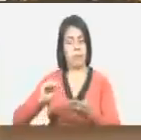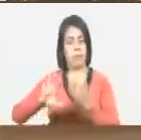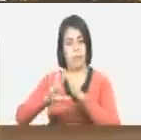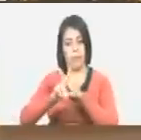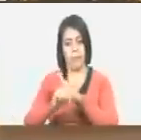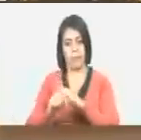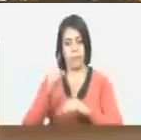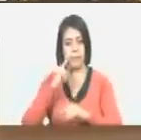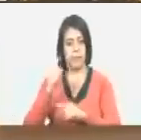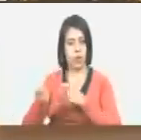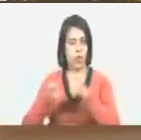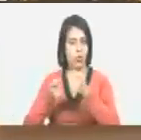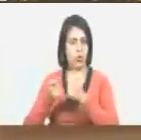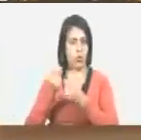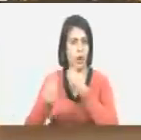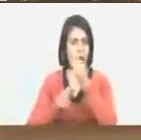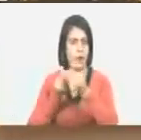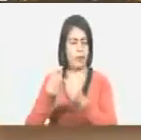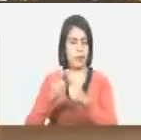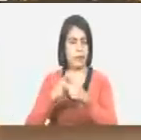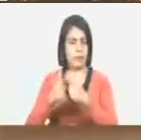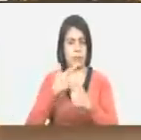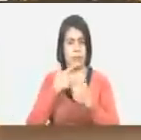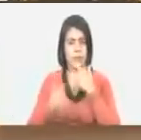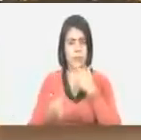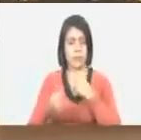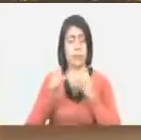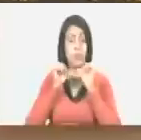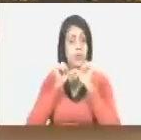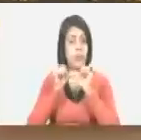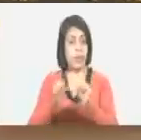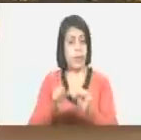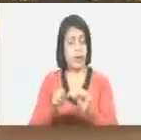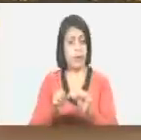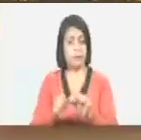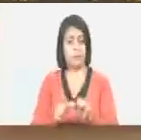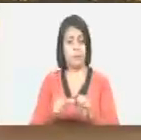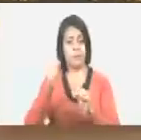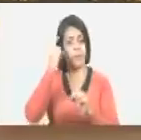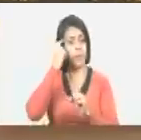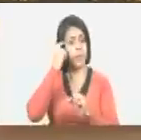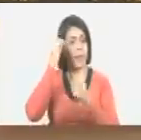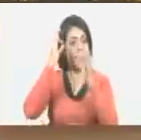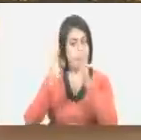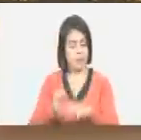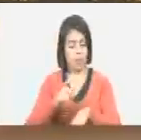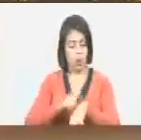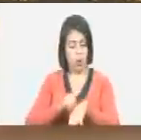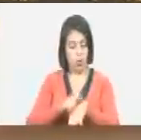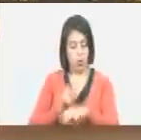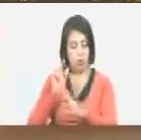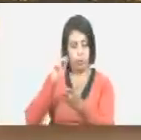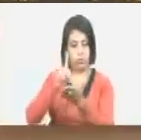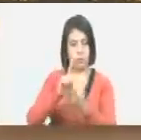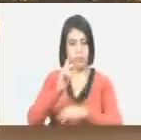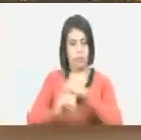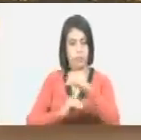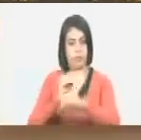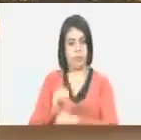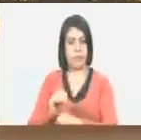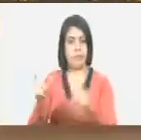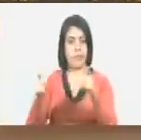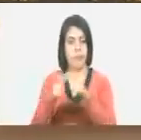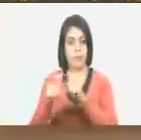y sus anexos. En el mismo acto fijará la fecha y hora para la realización de la